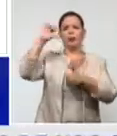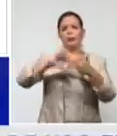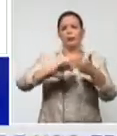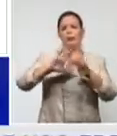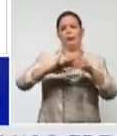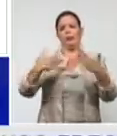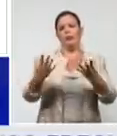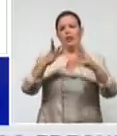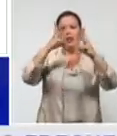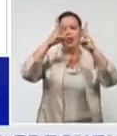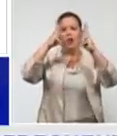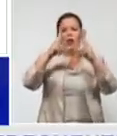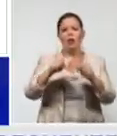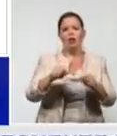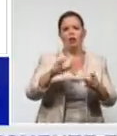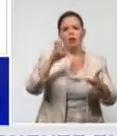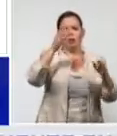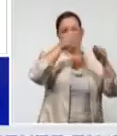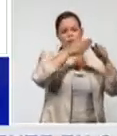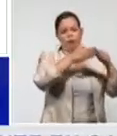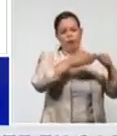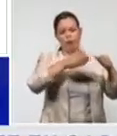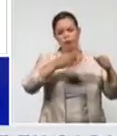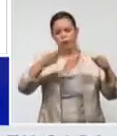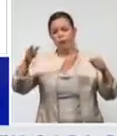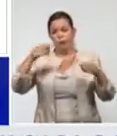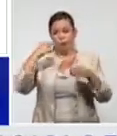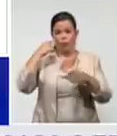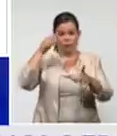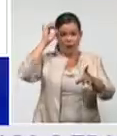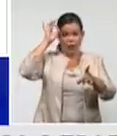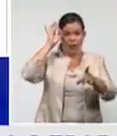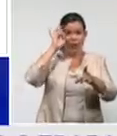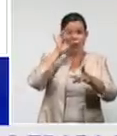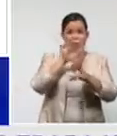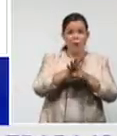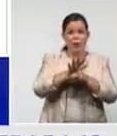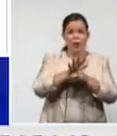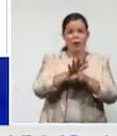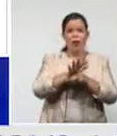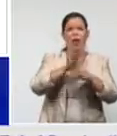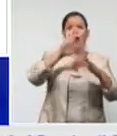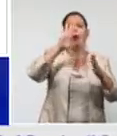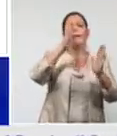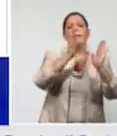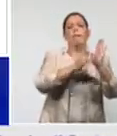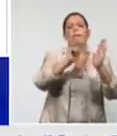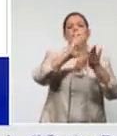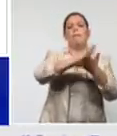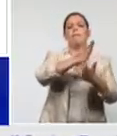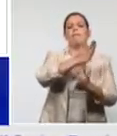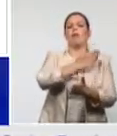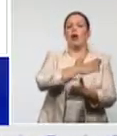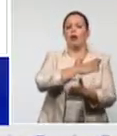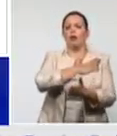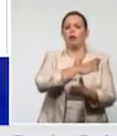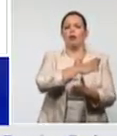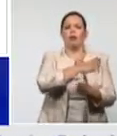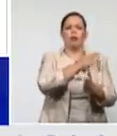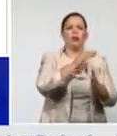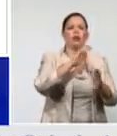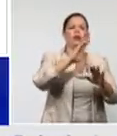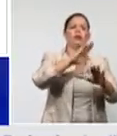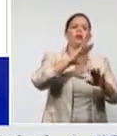tiempo. Fíjense que eso comienza allá en el mes de marzo, muy por debajo, después abril